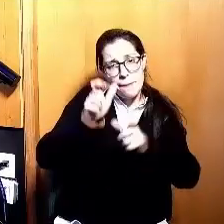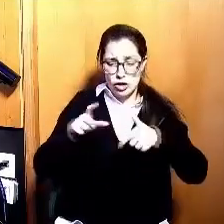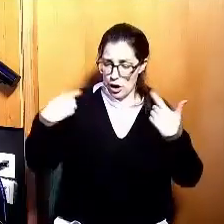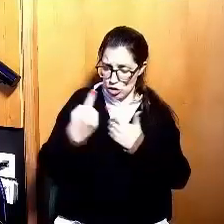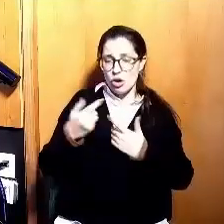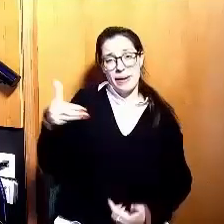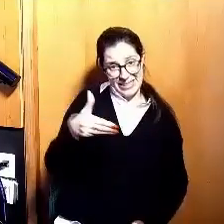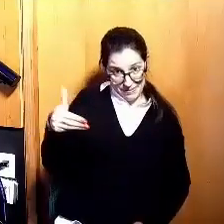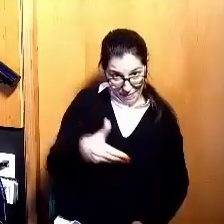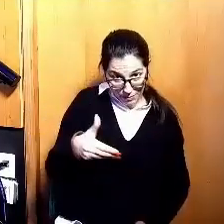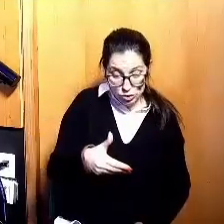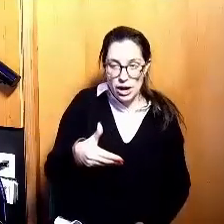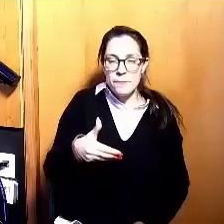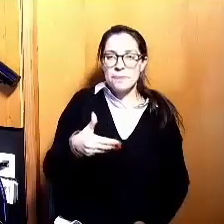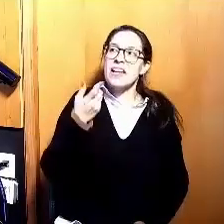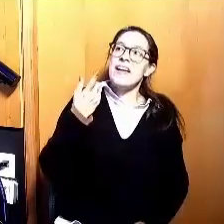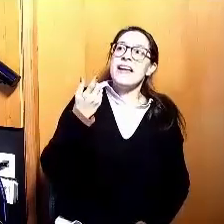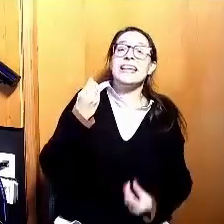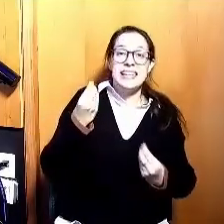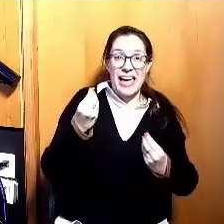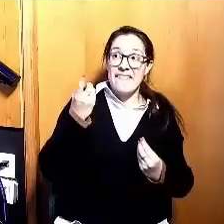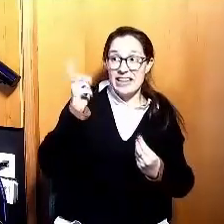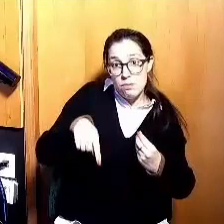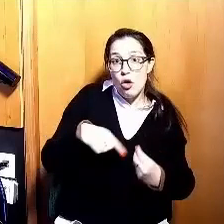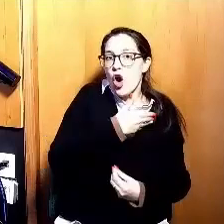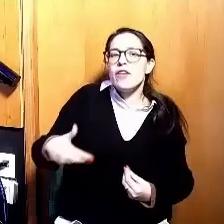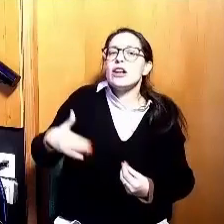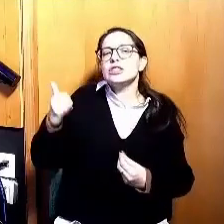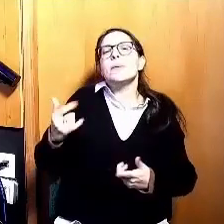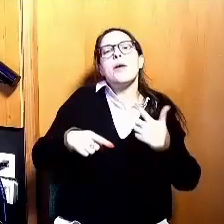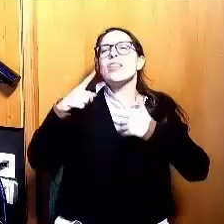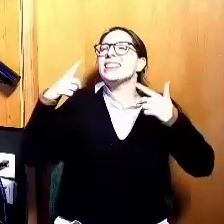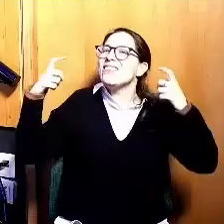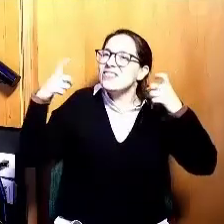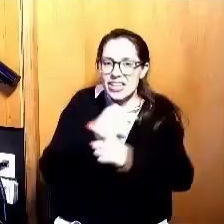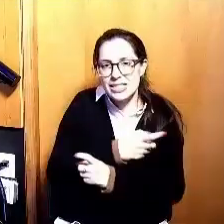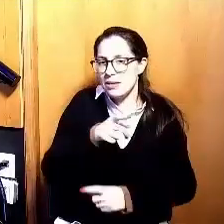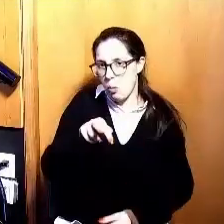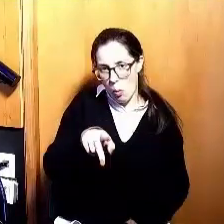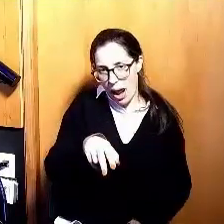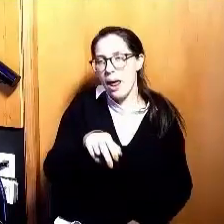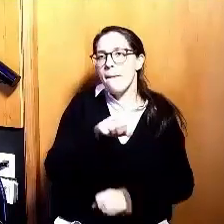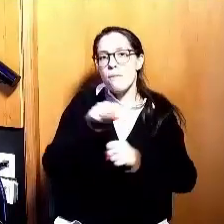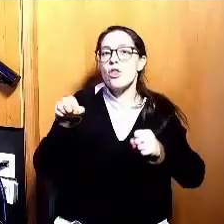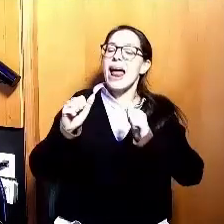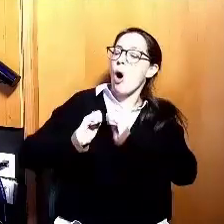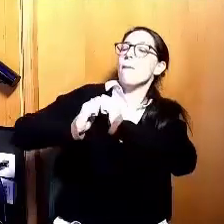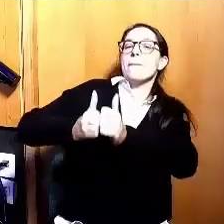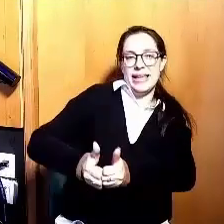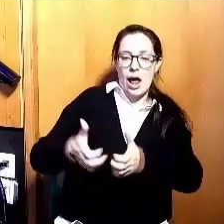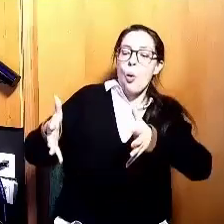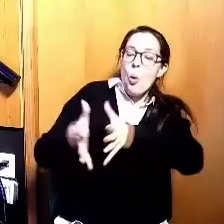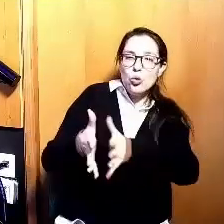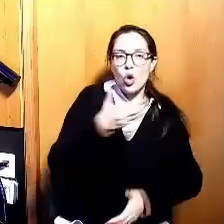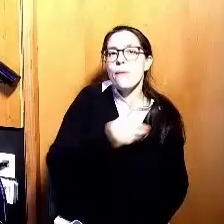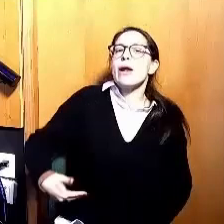nos sentimos parte, digo, venimos de gobierno, pero es muy difícil sostener esos espacios y acompañar a gobiernos, porque no es lo